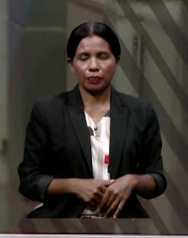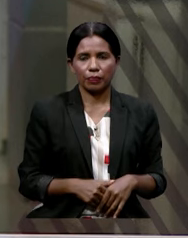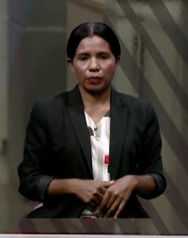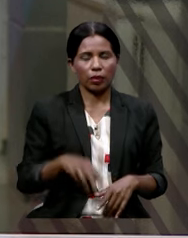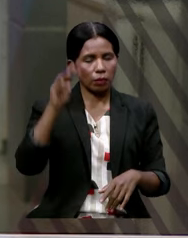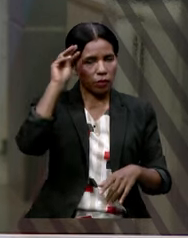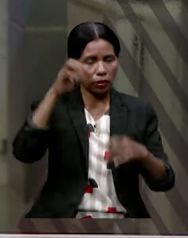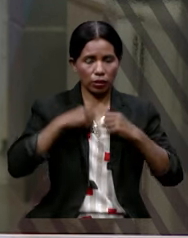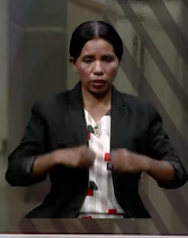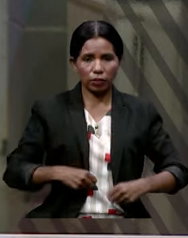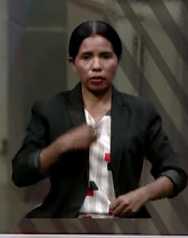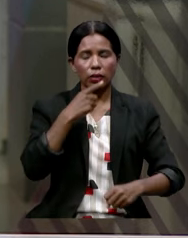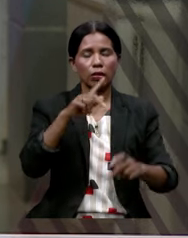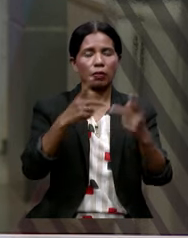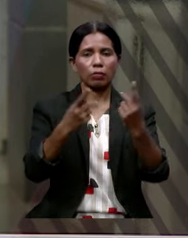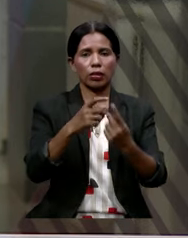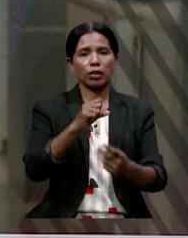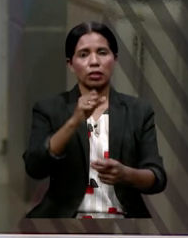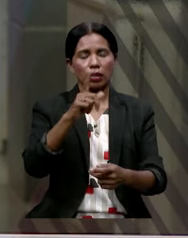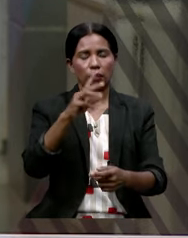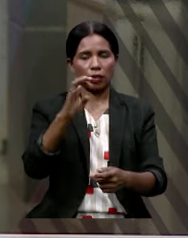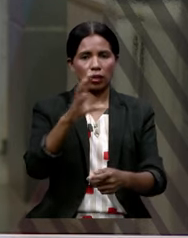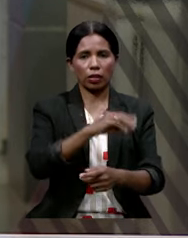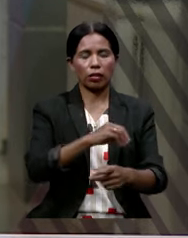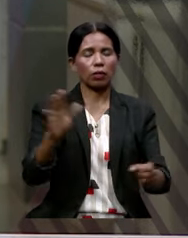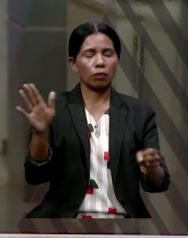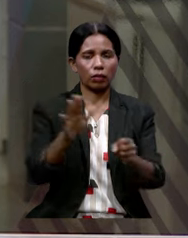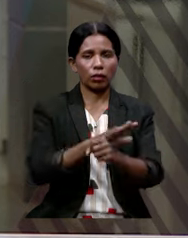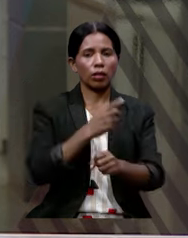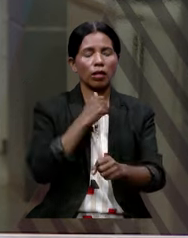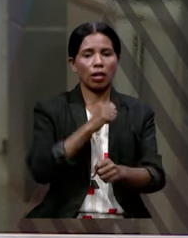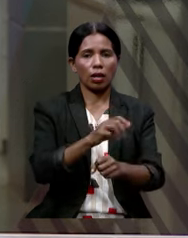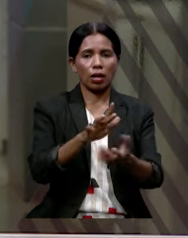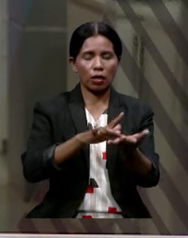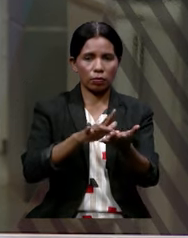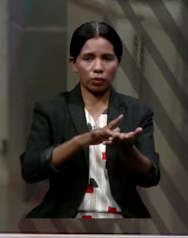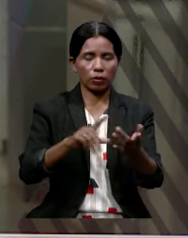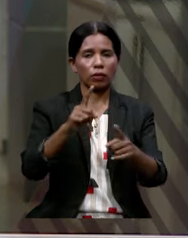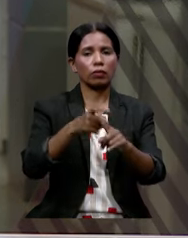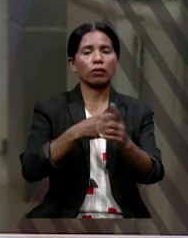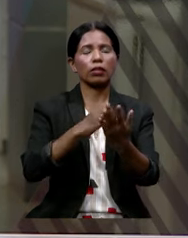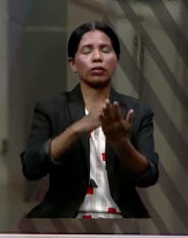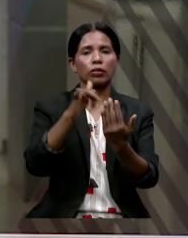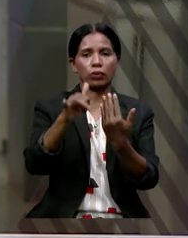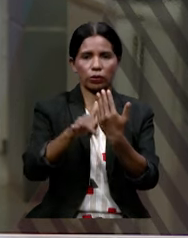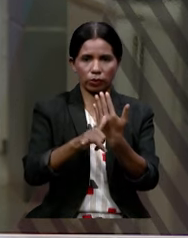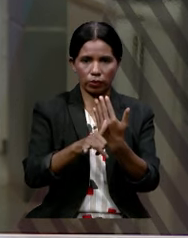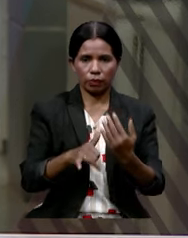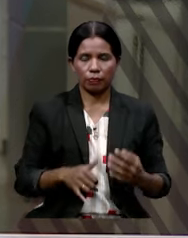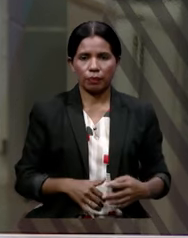Ministro Saúde confirma a companhia Salimago se completa a item Muruk e a Fulan Zunho.